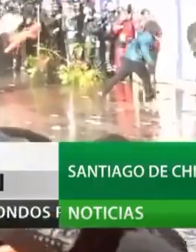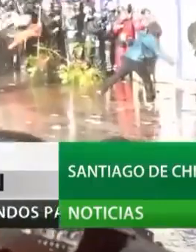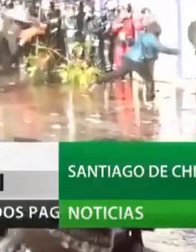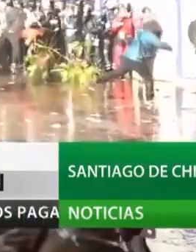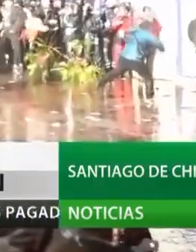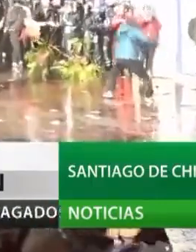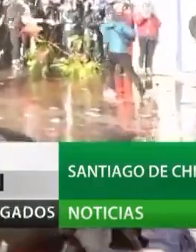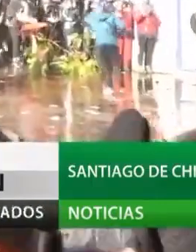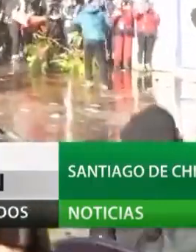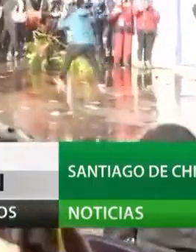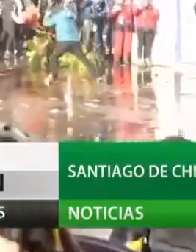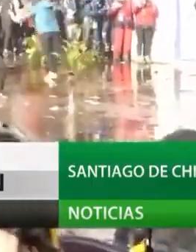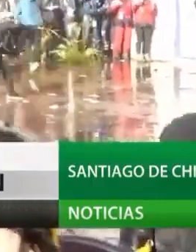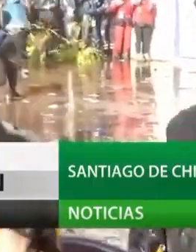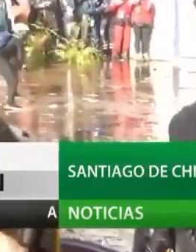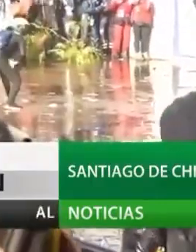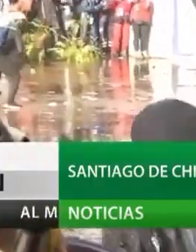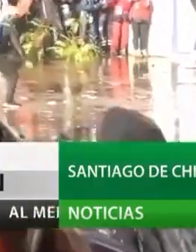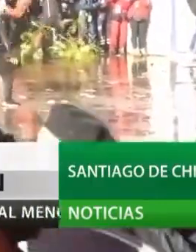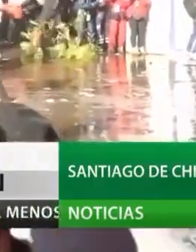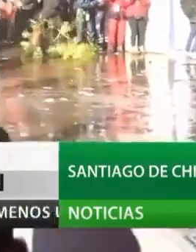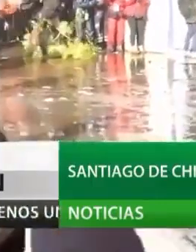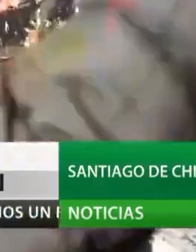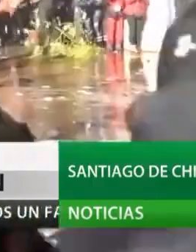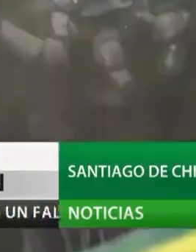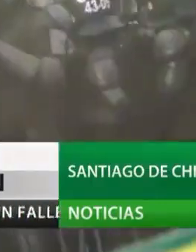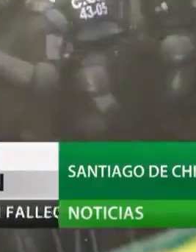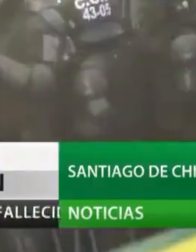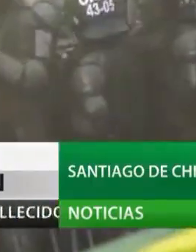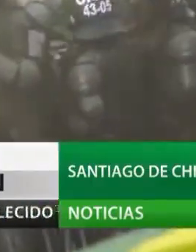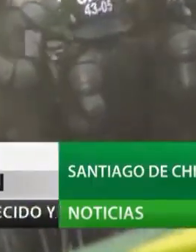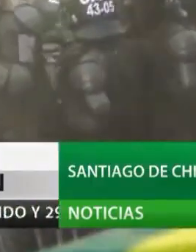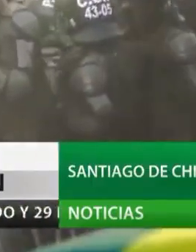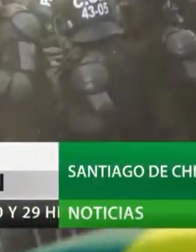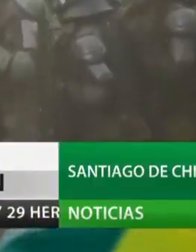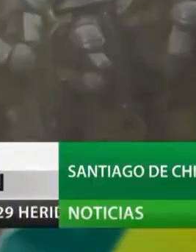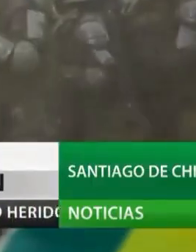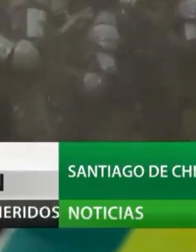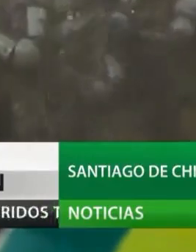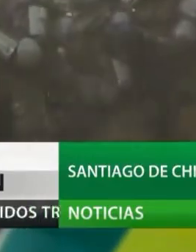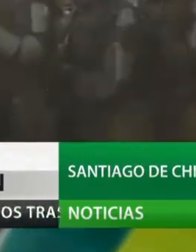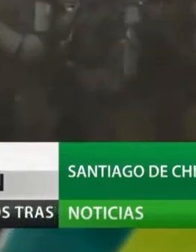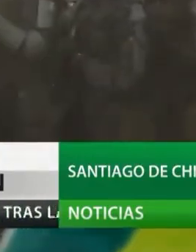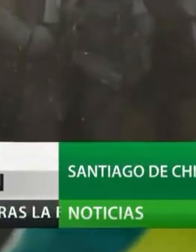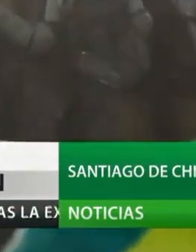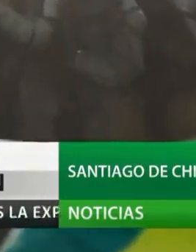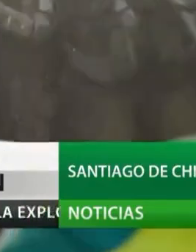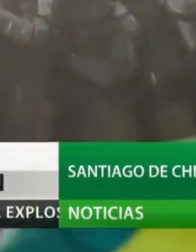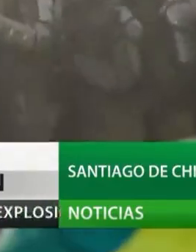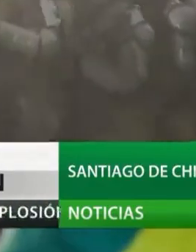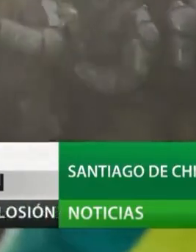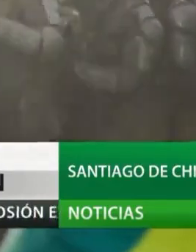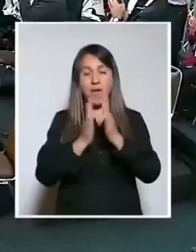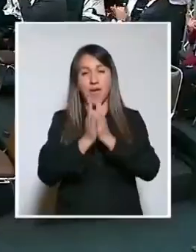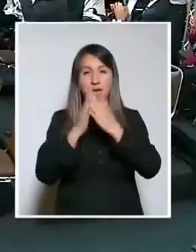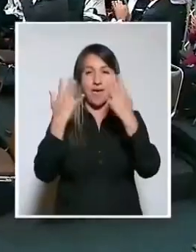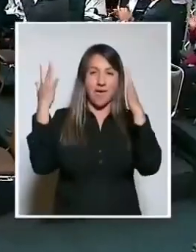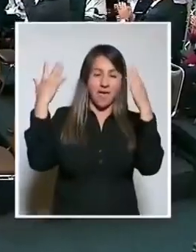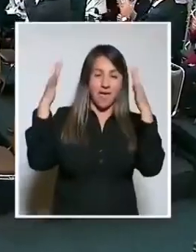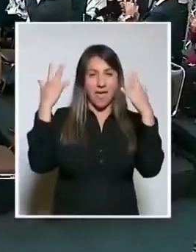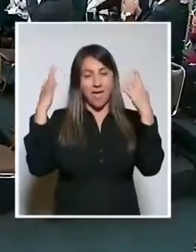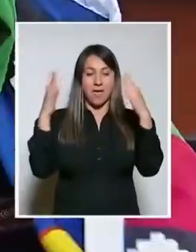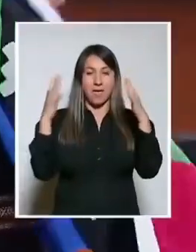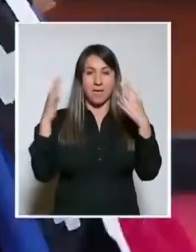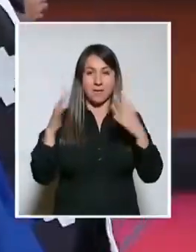en América Latina, que es la búsqueda de cooptar a las luchas sociales,